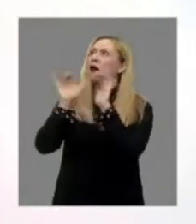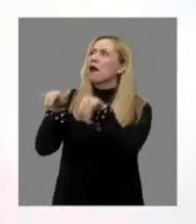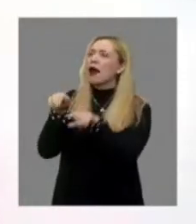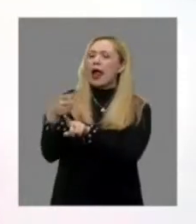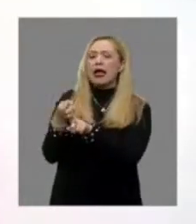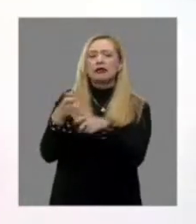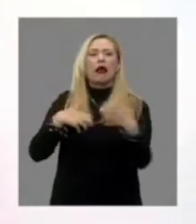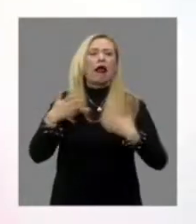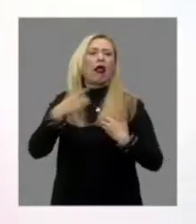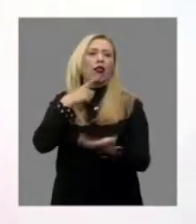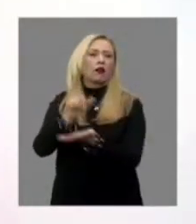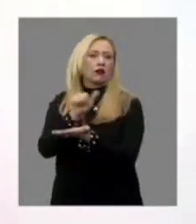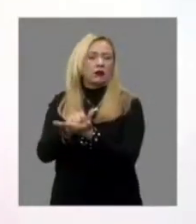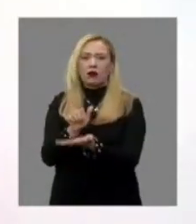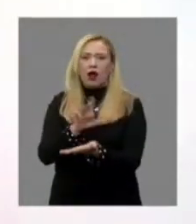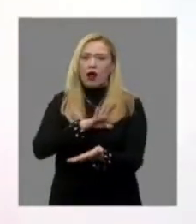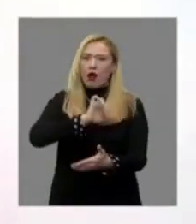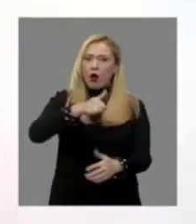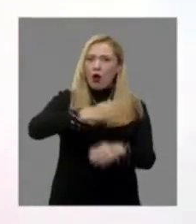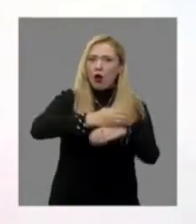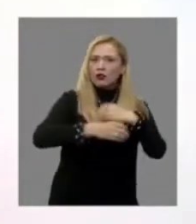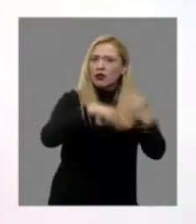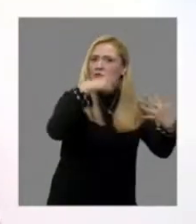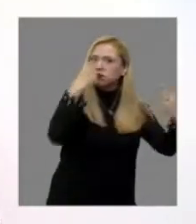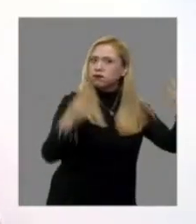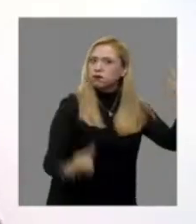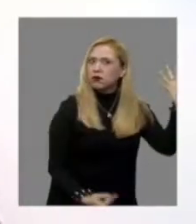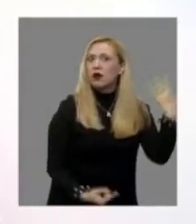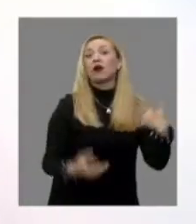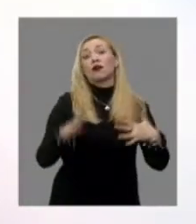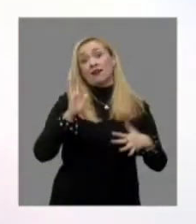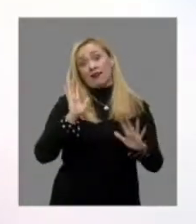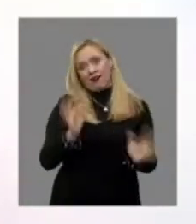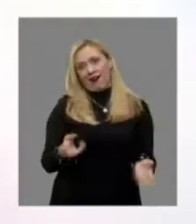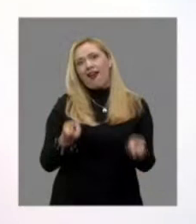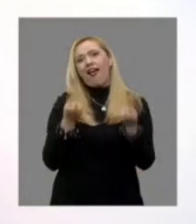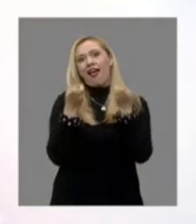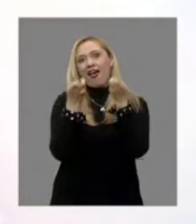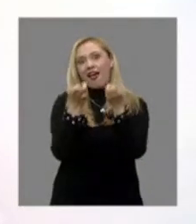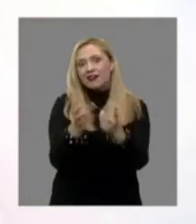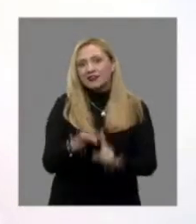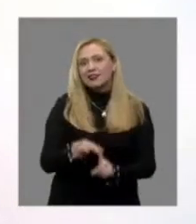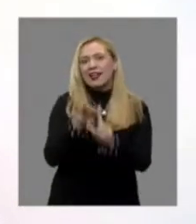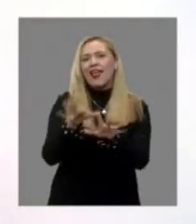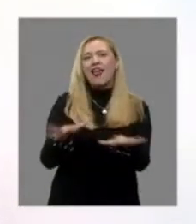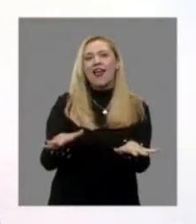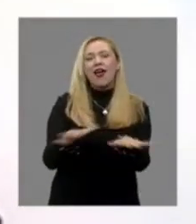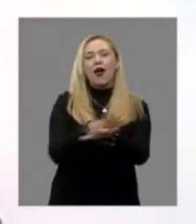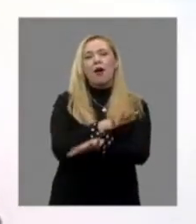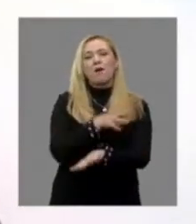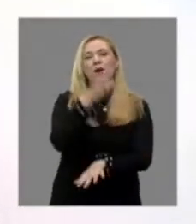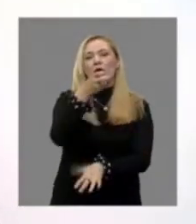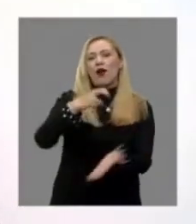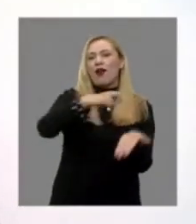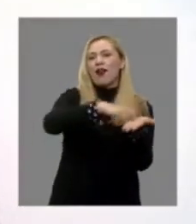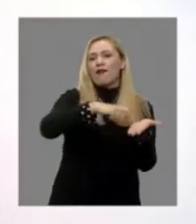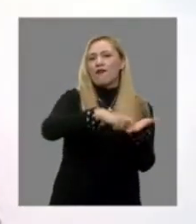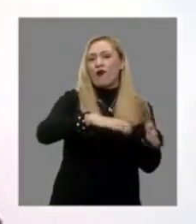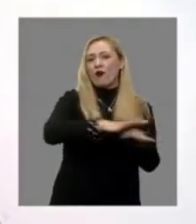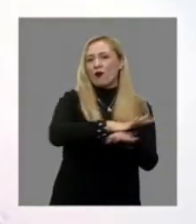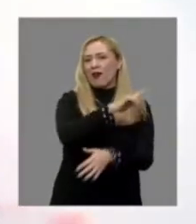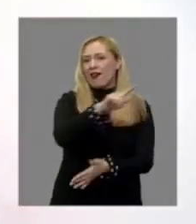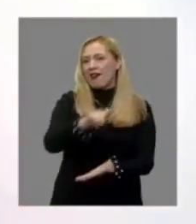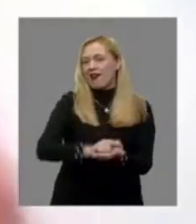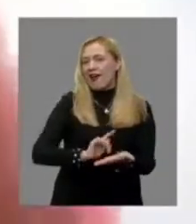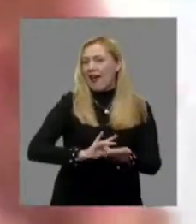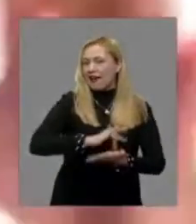de derechos y su complejidad también cambia sustancialmente a partir de esta reforma. Creo